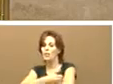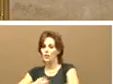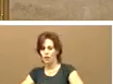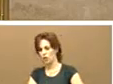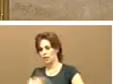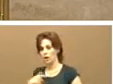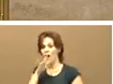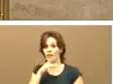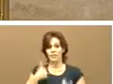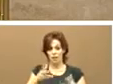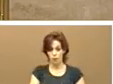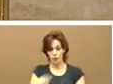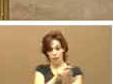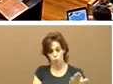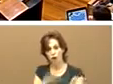entramos en votación.